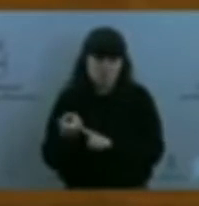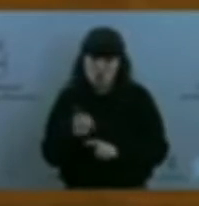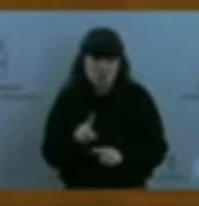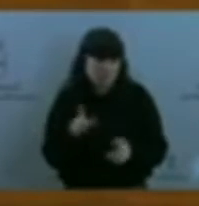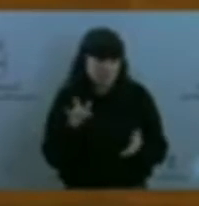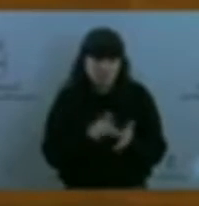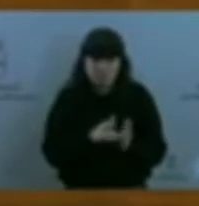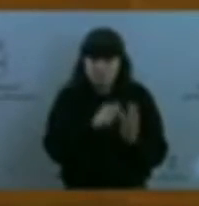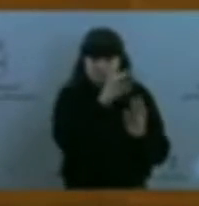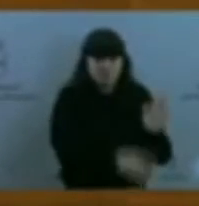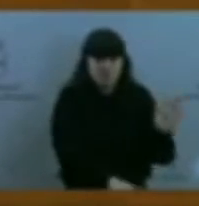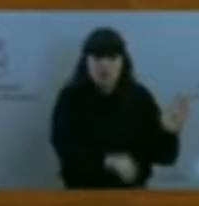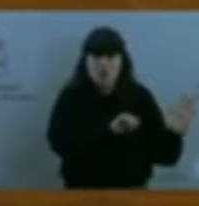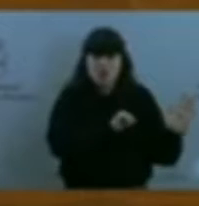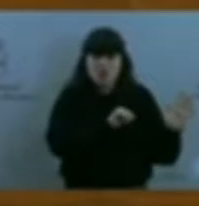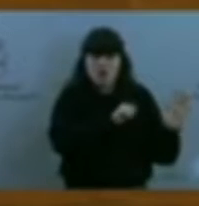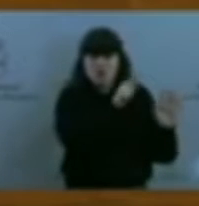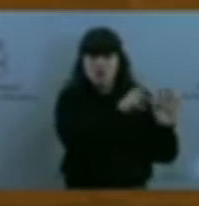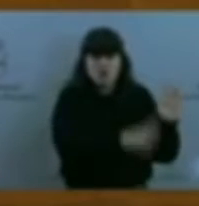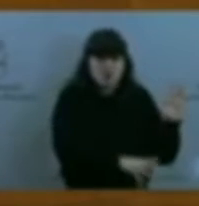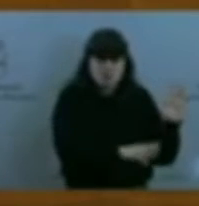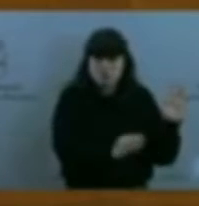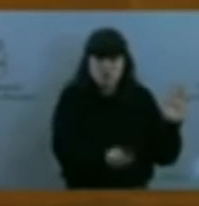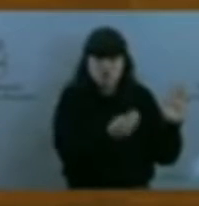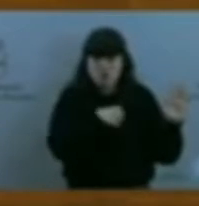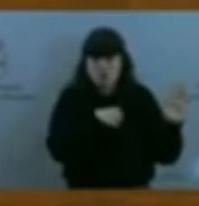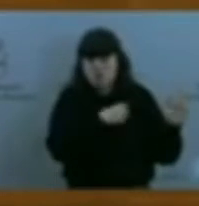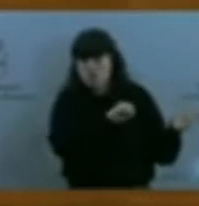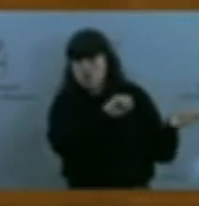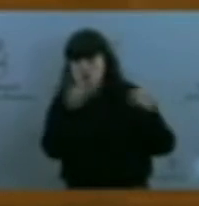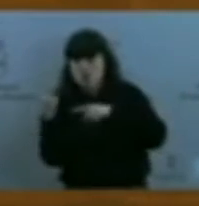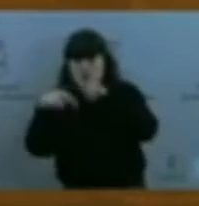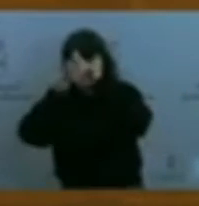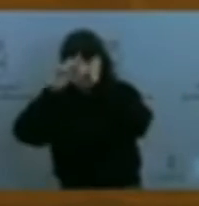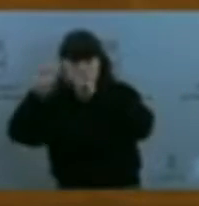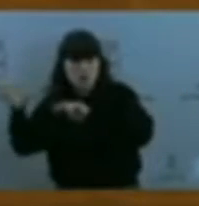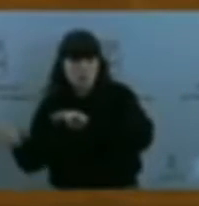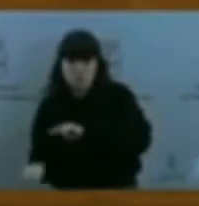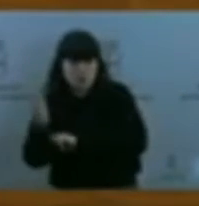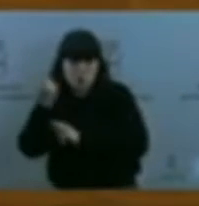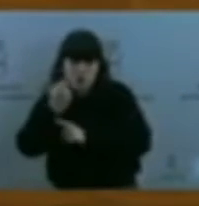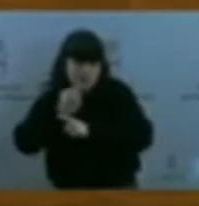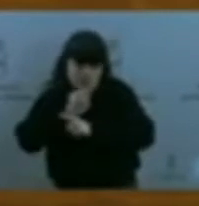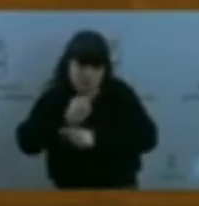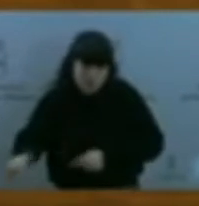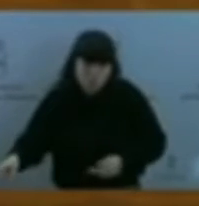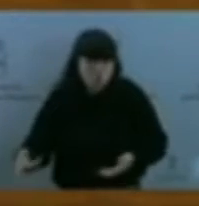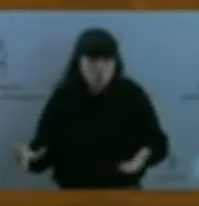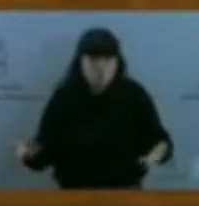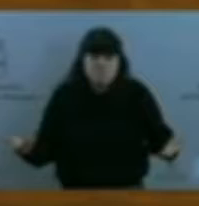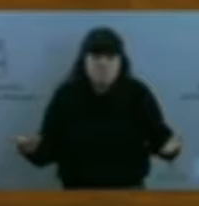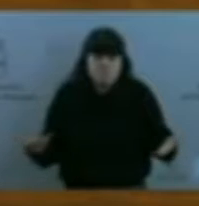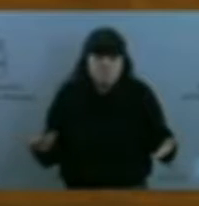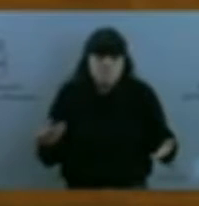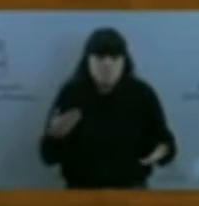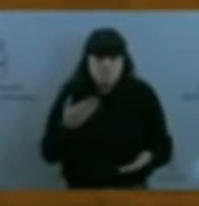mejorar las listas de espera con las derivaciones, pues tengamos que recurrir a esas derivaciones. Es un absurdo, pero esto se lo dije en su